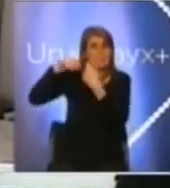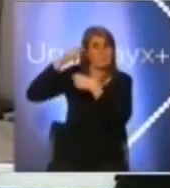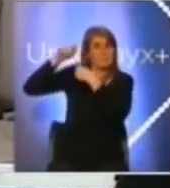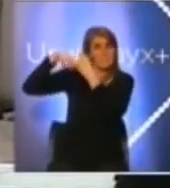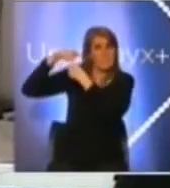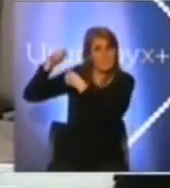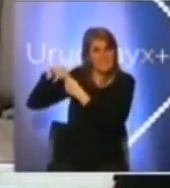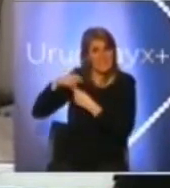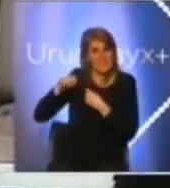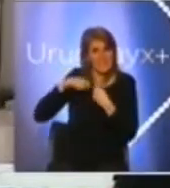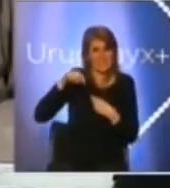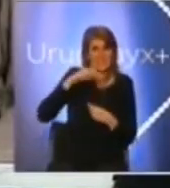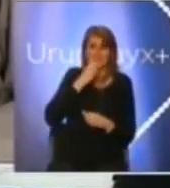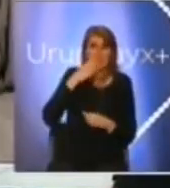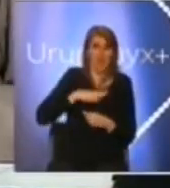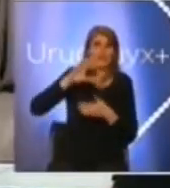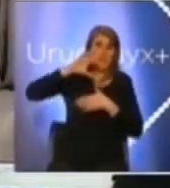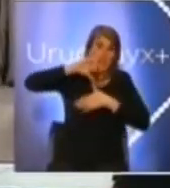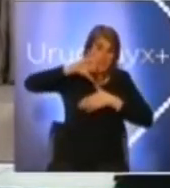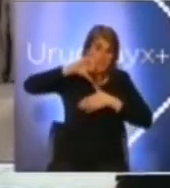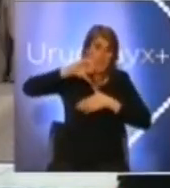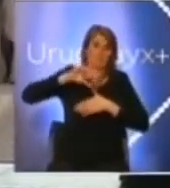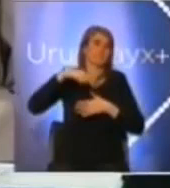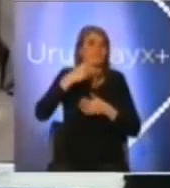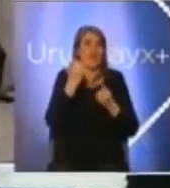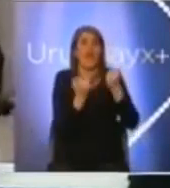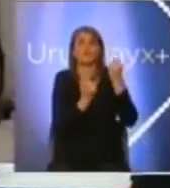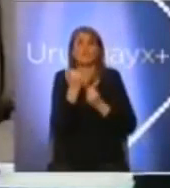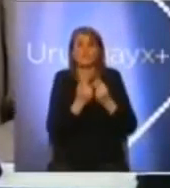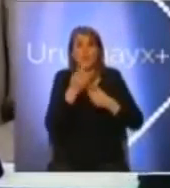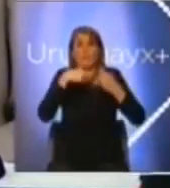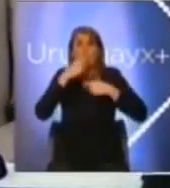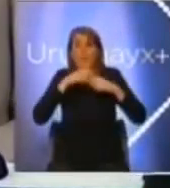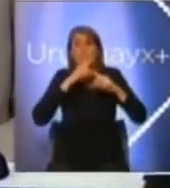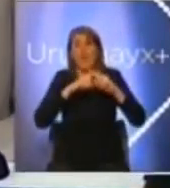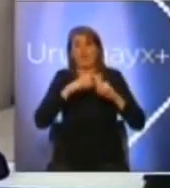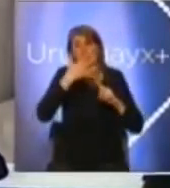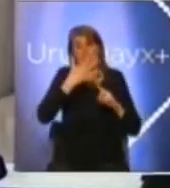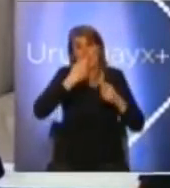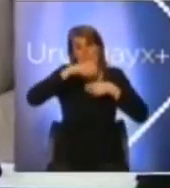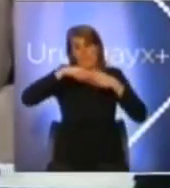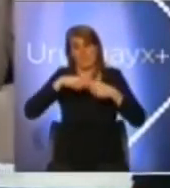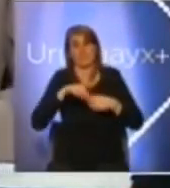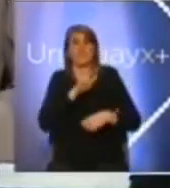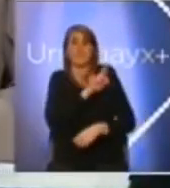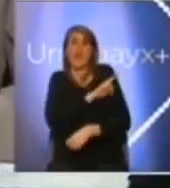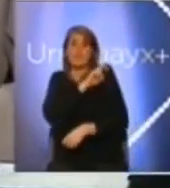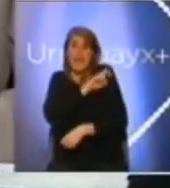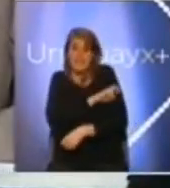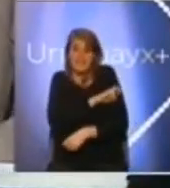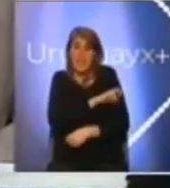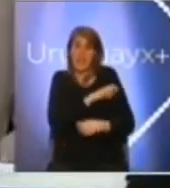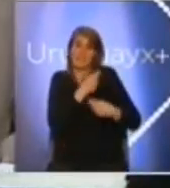Latina. La industria automotriz y autopartista se multiplicó por 5. La farmacéutica expandió